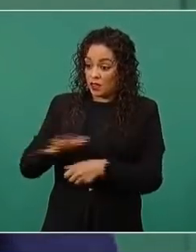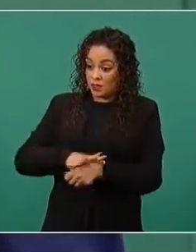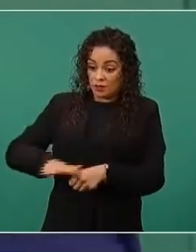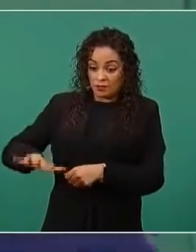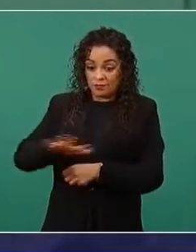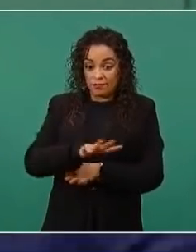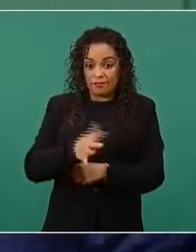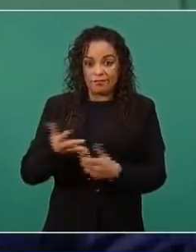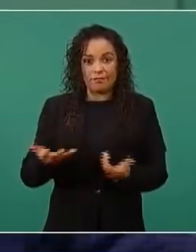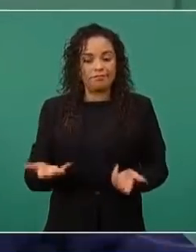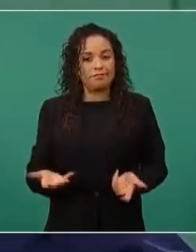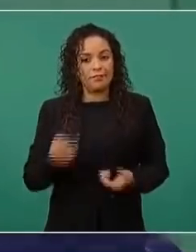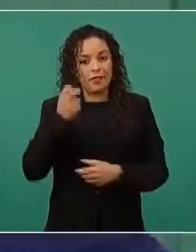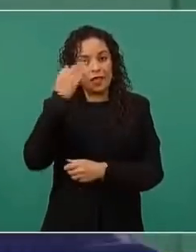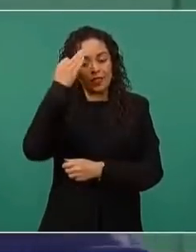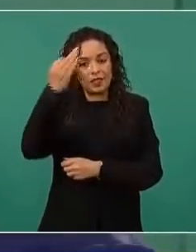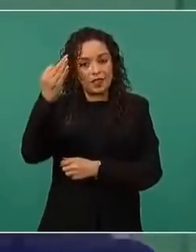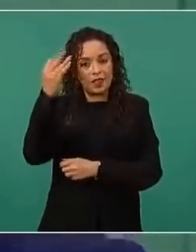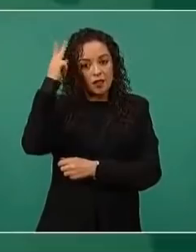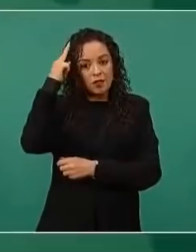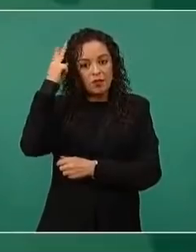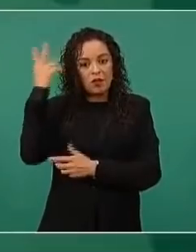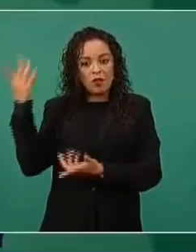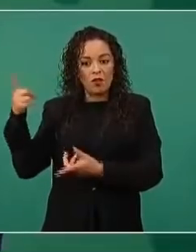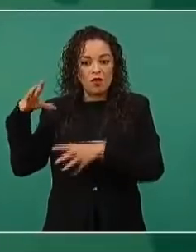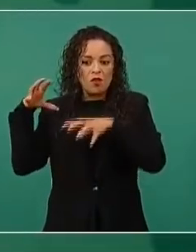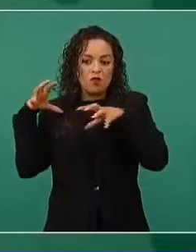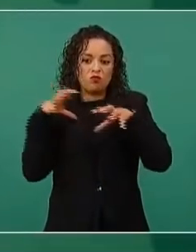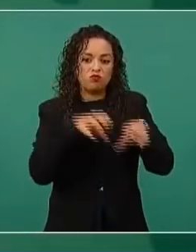que en el Porfiriato estaba acaparada.